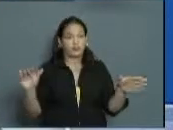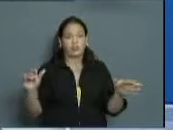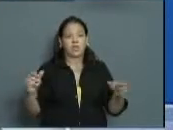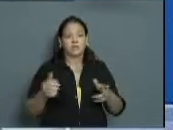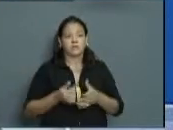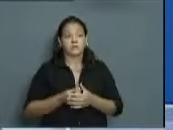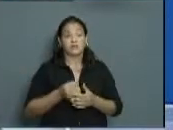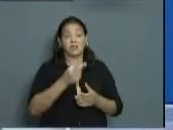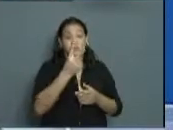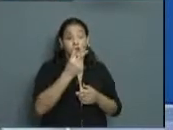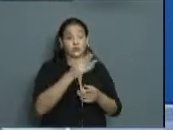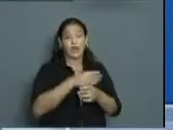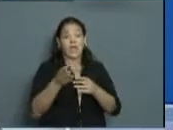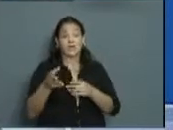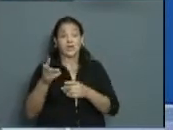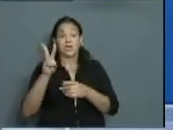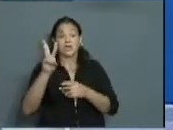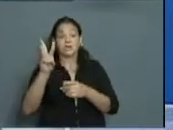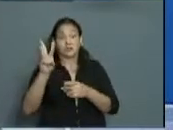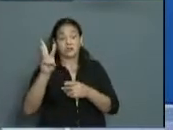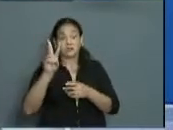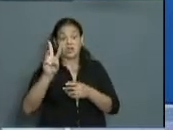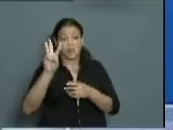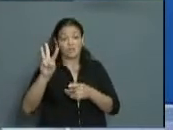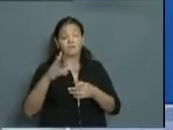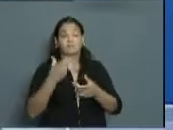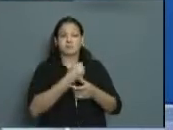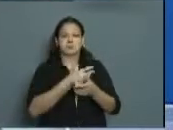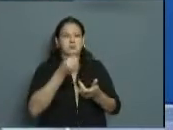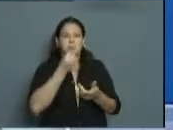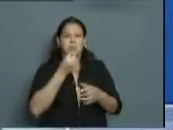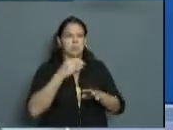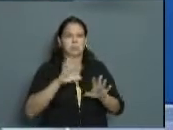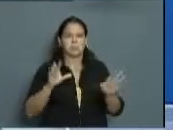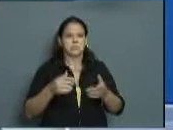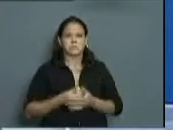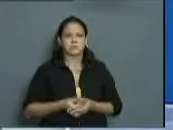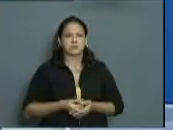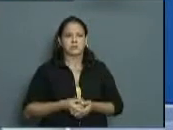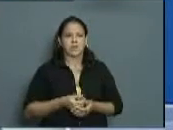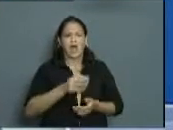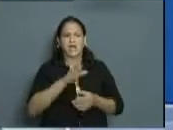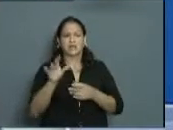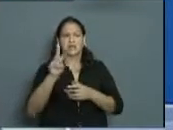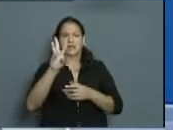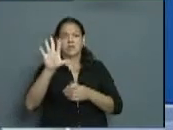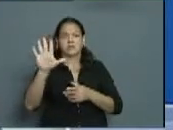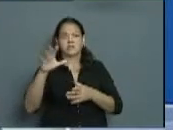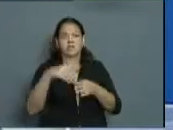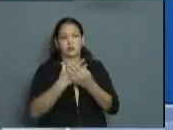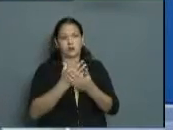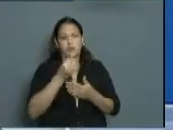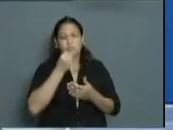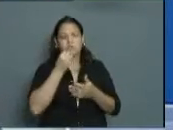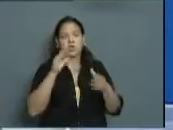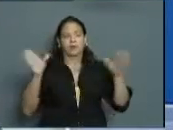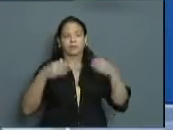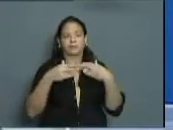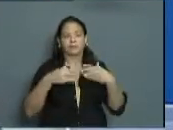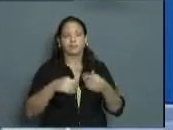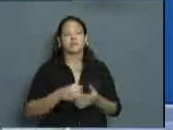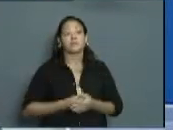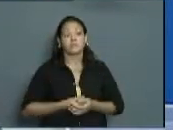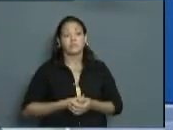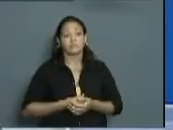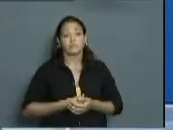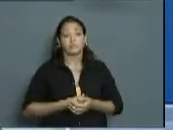no hay problema. Puedo esperar 35 o 40 días, no hay problema. Ya voy, me pongo mi tercera dosis y cierro mi esquema de vacunación. La dificultad